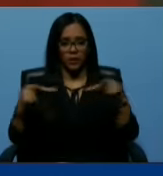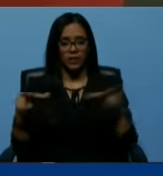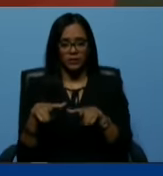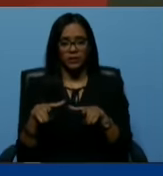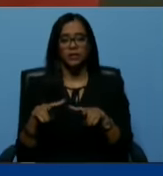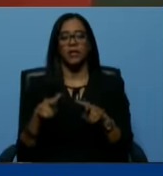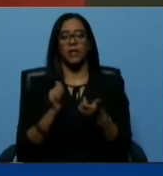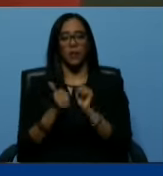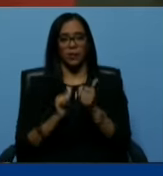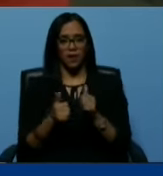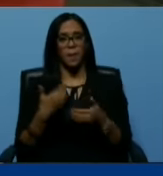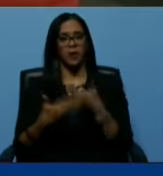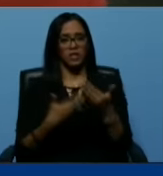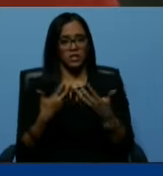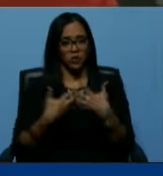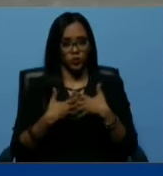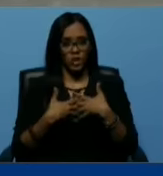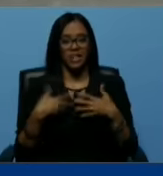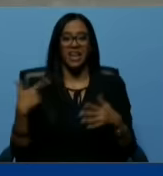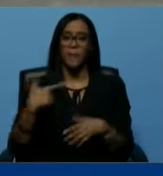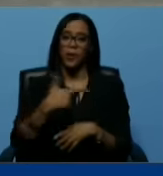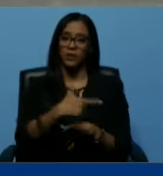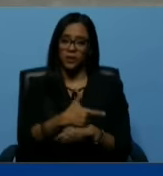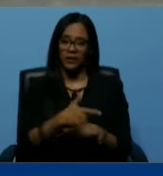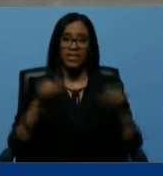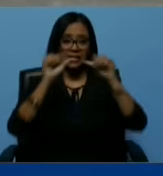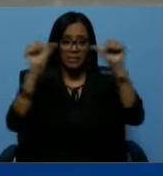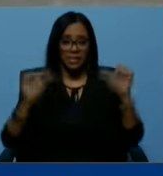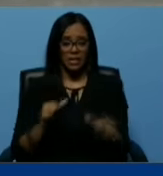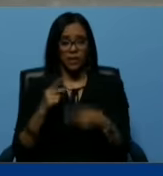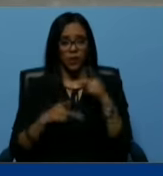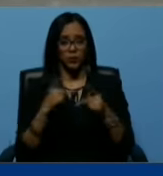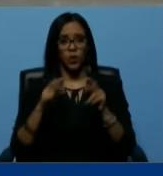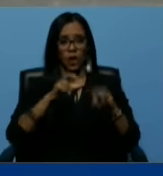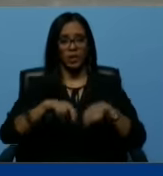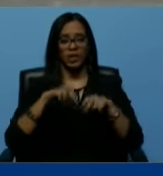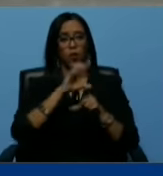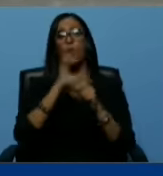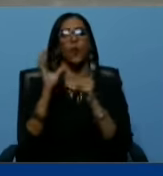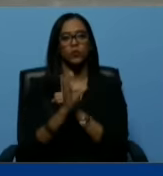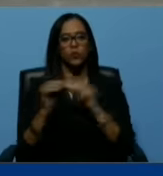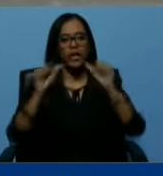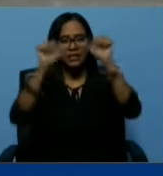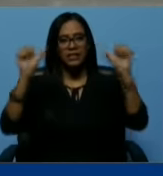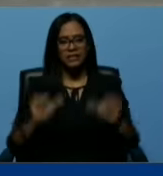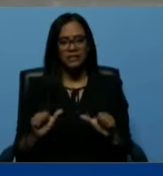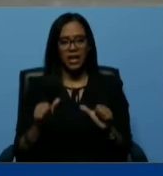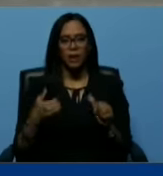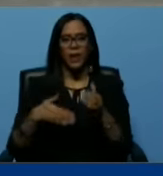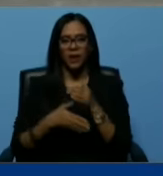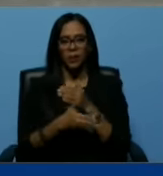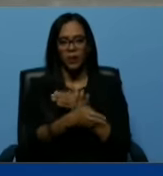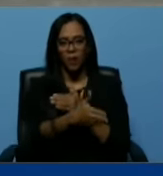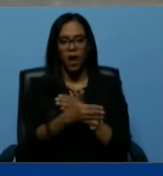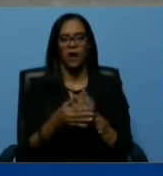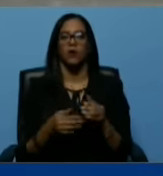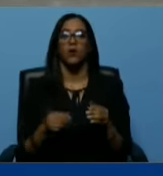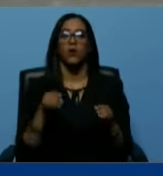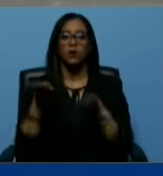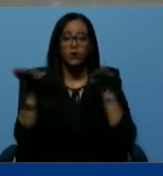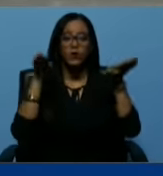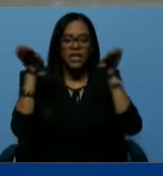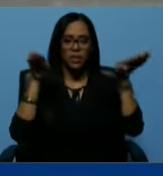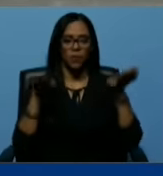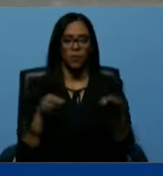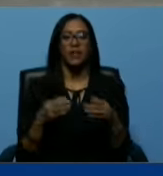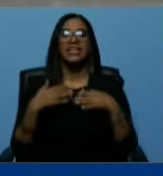procesos industriales, transporte público, sistema de producción agrícola, cultura, sistemas agropecuarios, turismo. Quiere decir que se